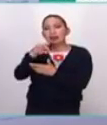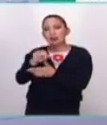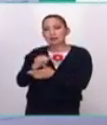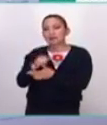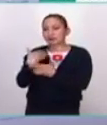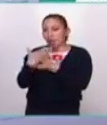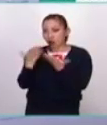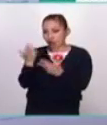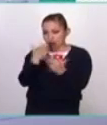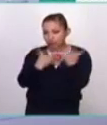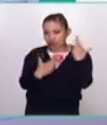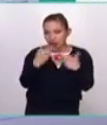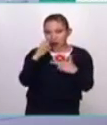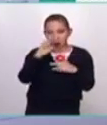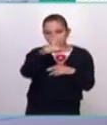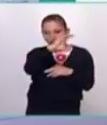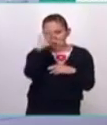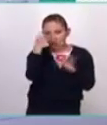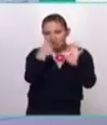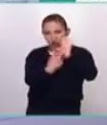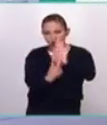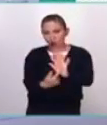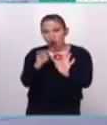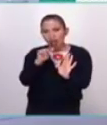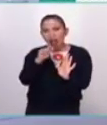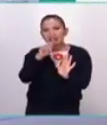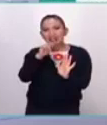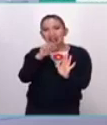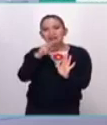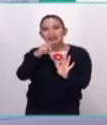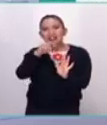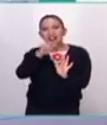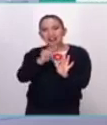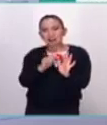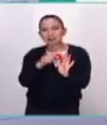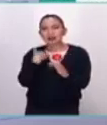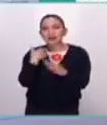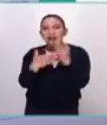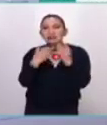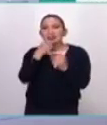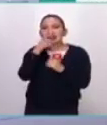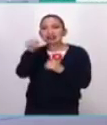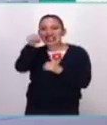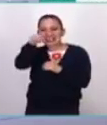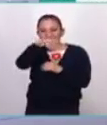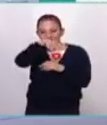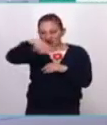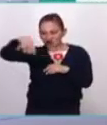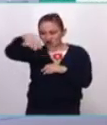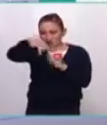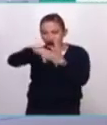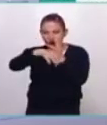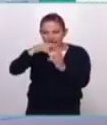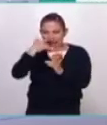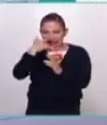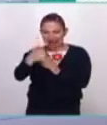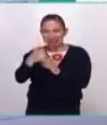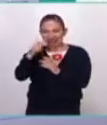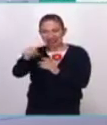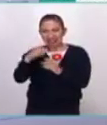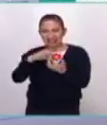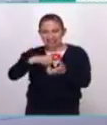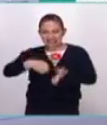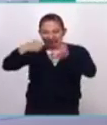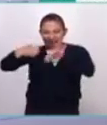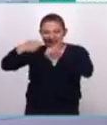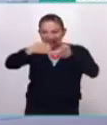estamos regresando a algunas imágenes de Altavista. Faltaría decir estos elementos tan extraños en la